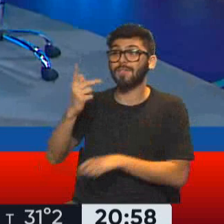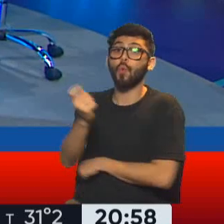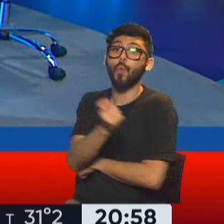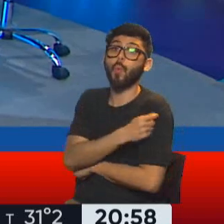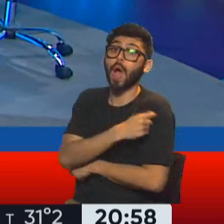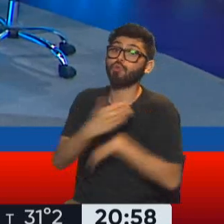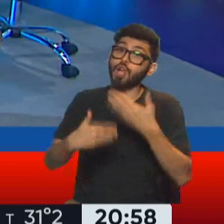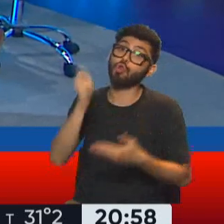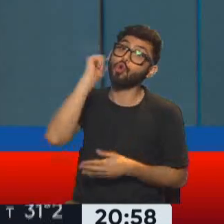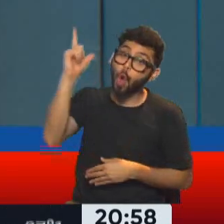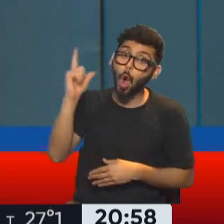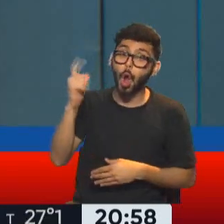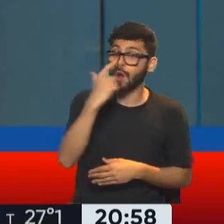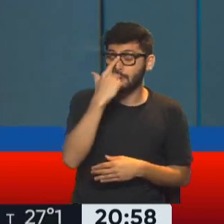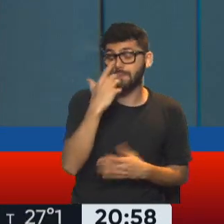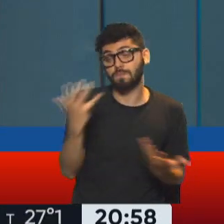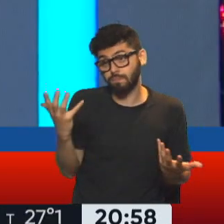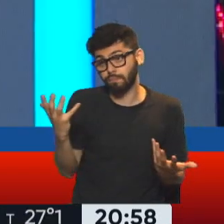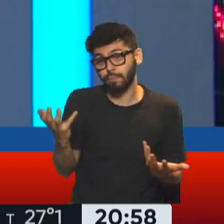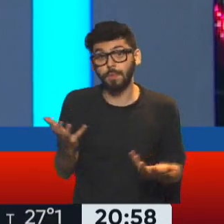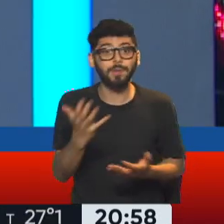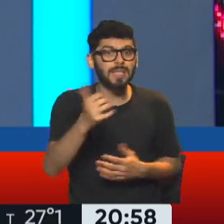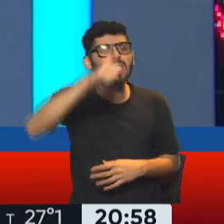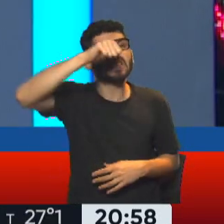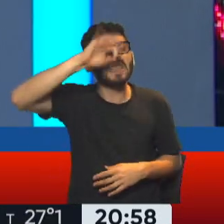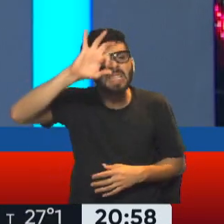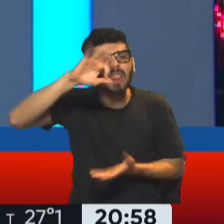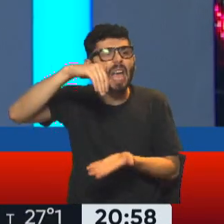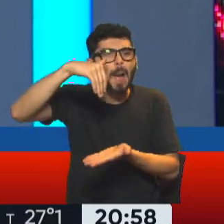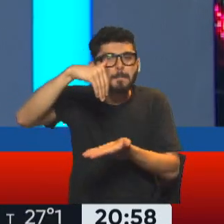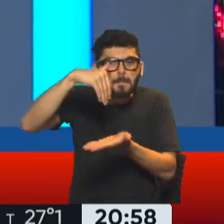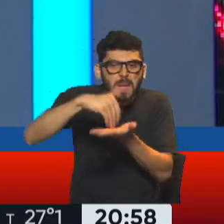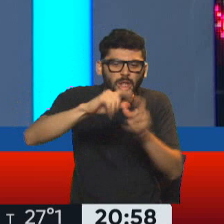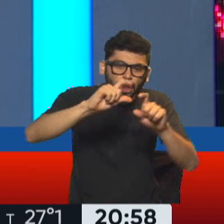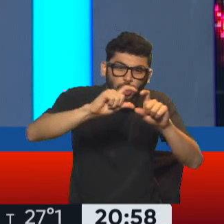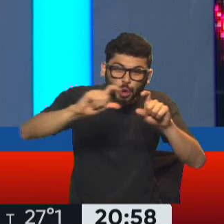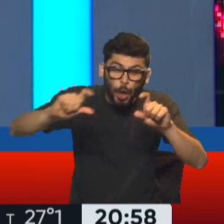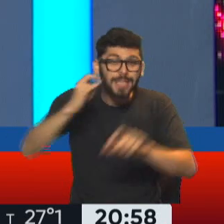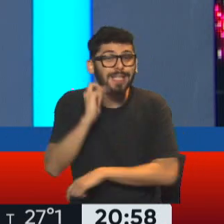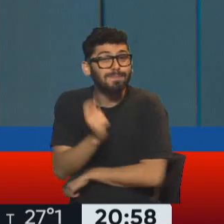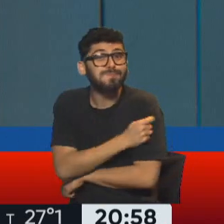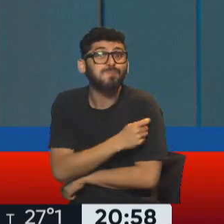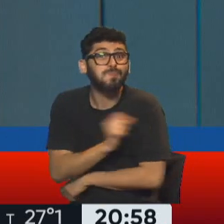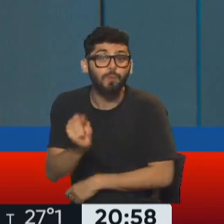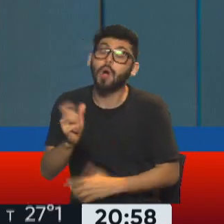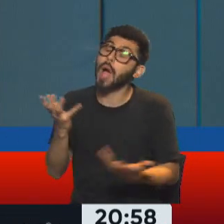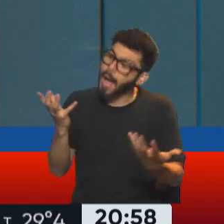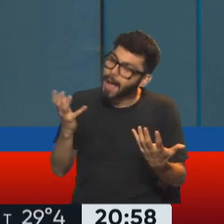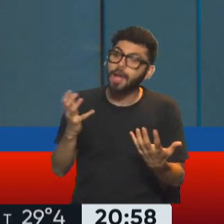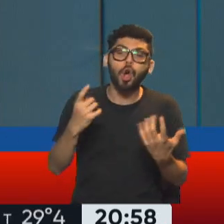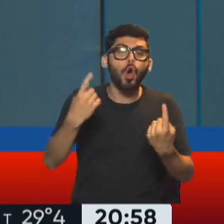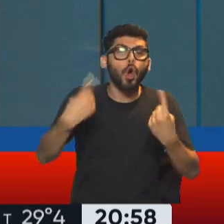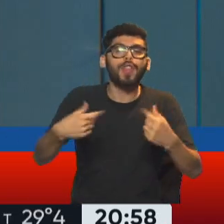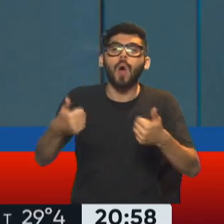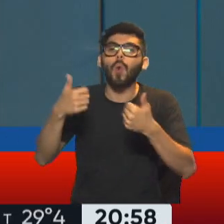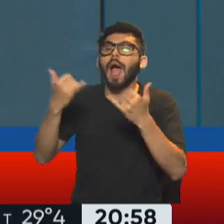vacunación, porque estamos como estamos. 60 millones de dosis. Bueno. 60 Entonces millones de dosis. pasan cosas buenas, aparte de